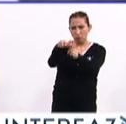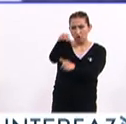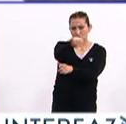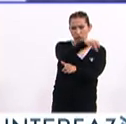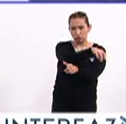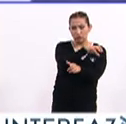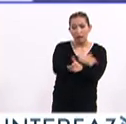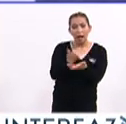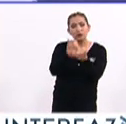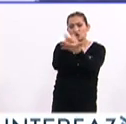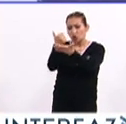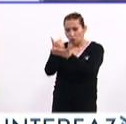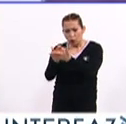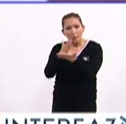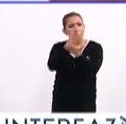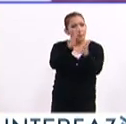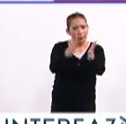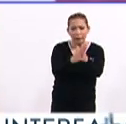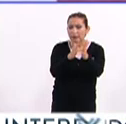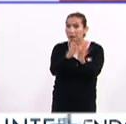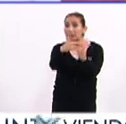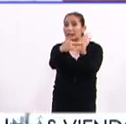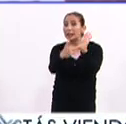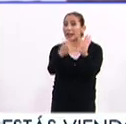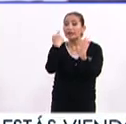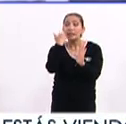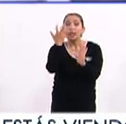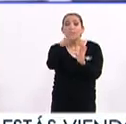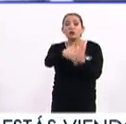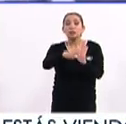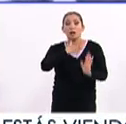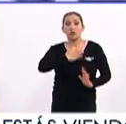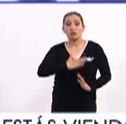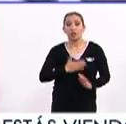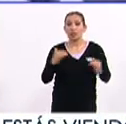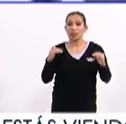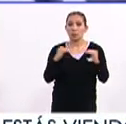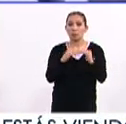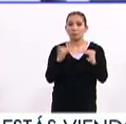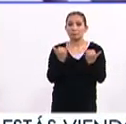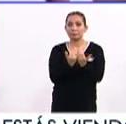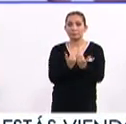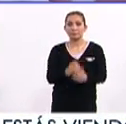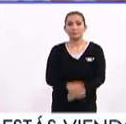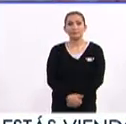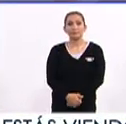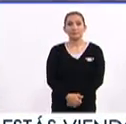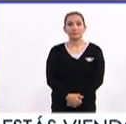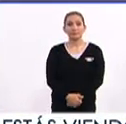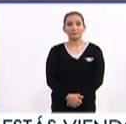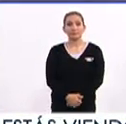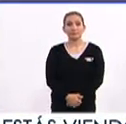sociales participen teniendo como principio la búsqueda de la justicia y la igualdad.